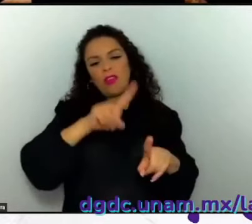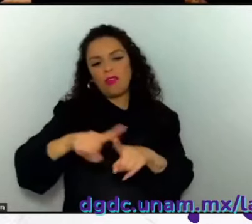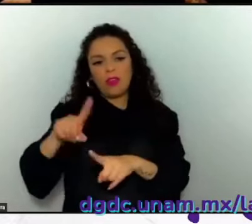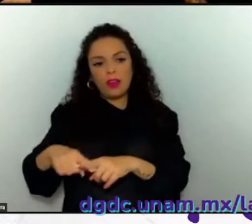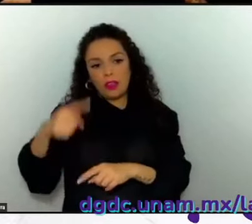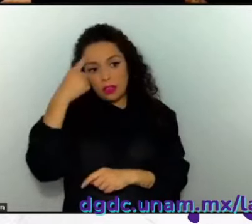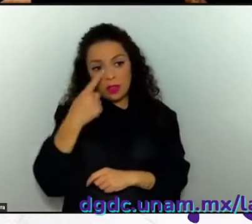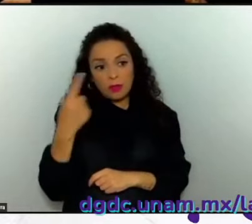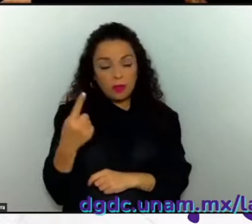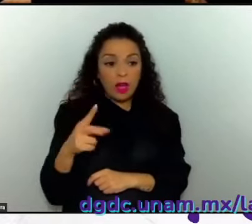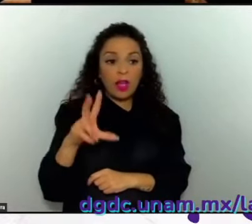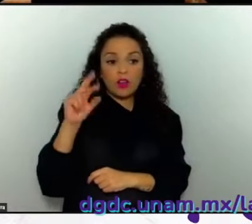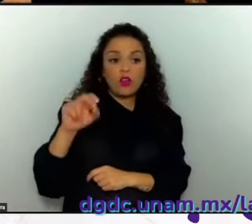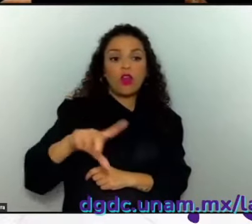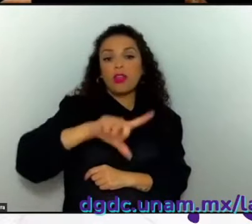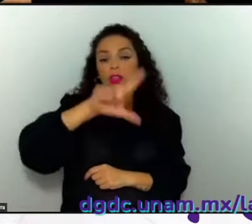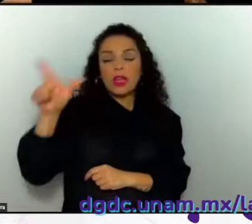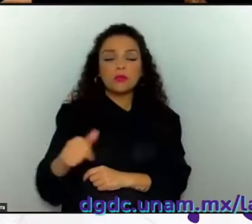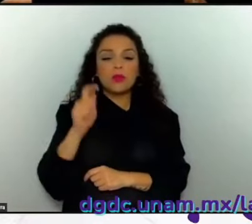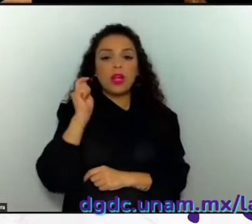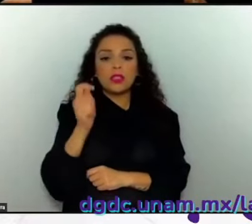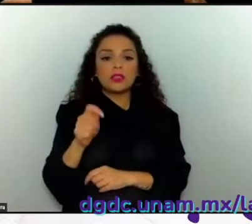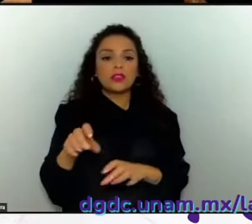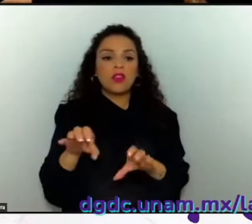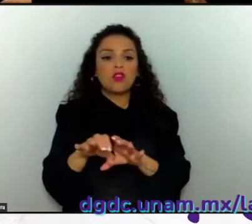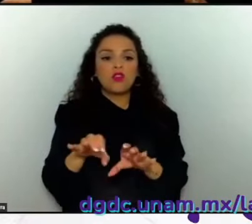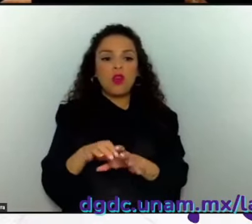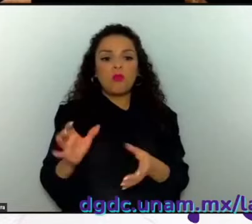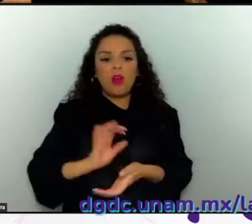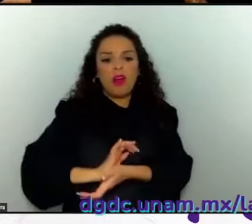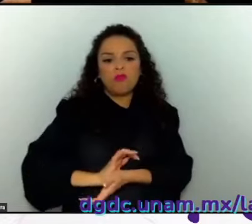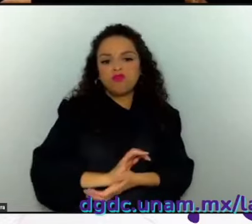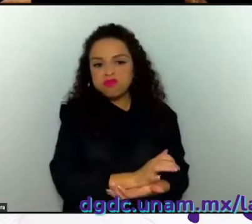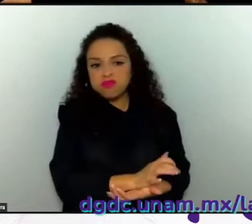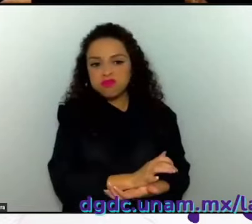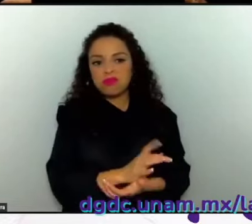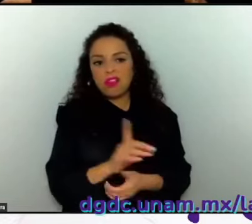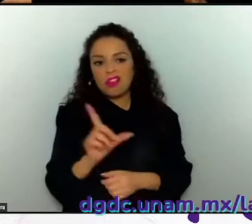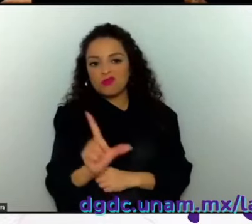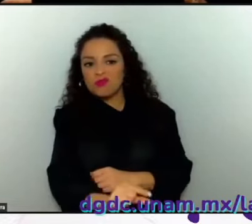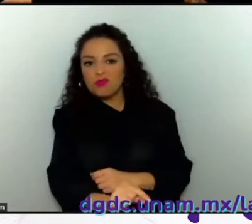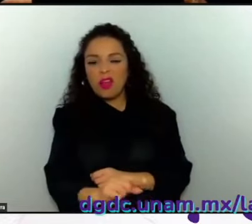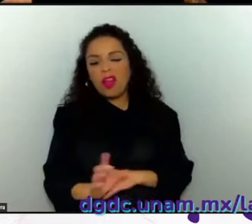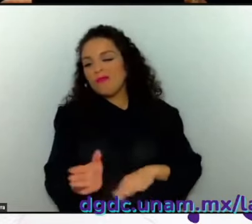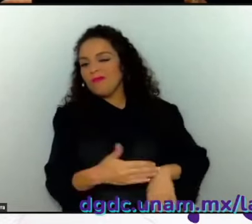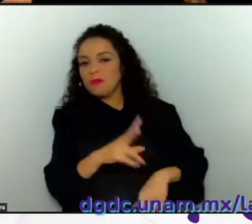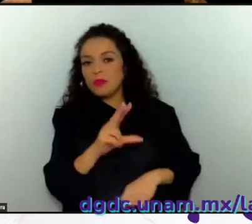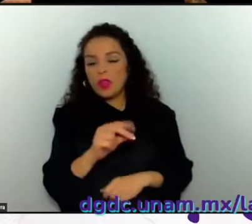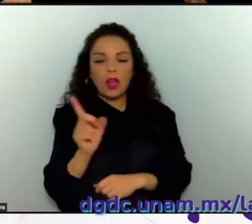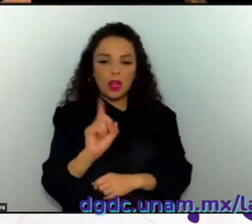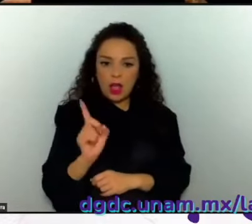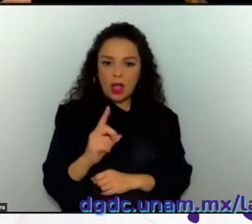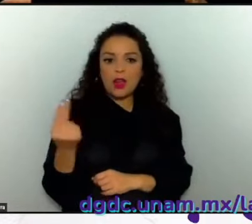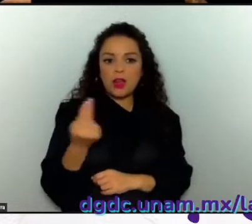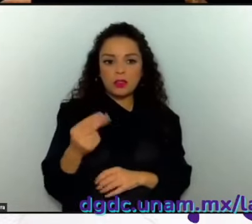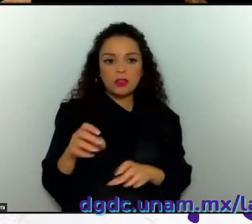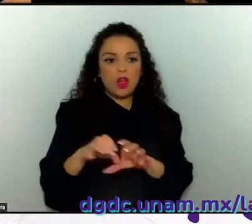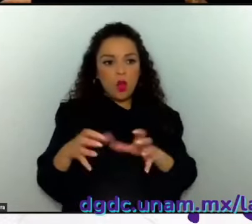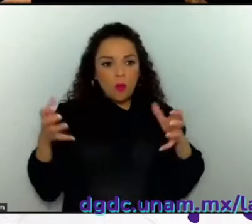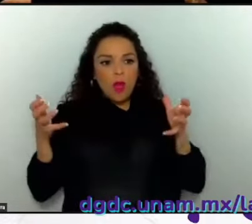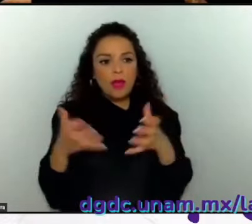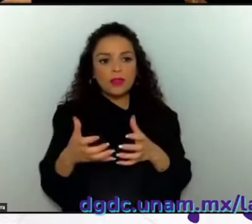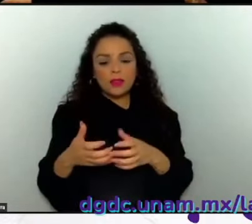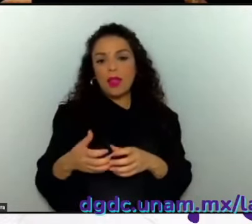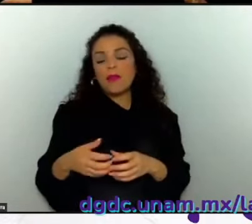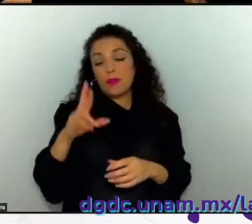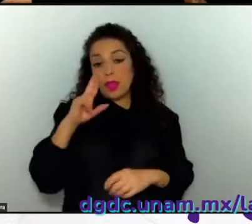se convierta tampoco en una forma de segregar y de separar, y que se pueda hacer de forma que primero sea